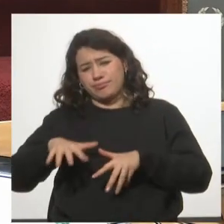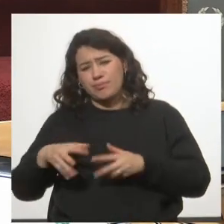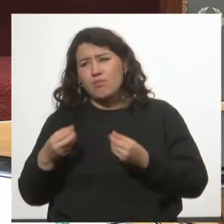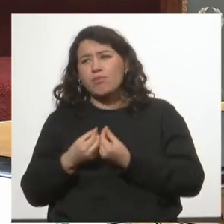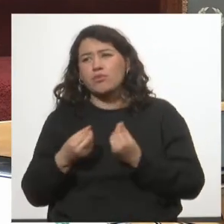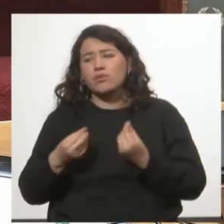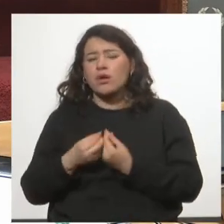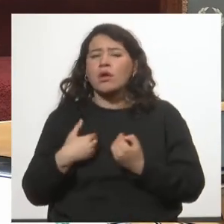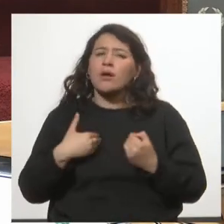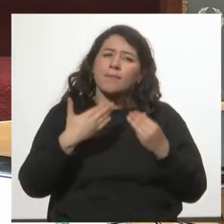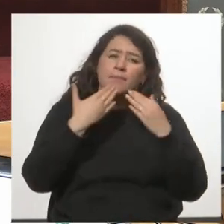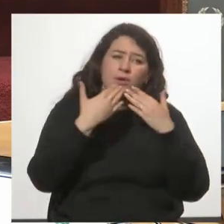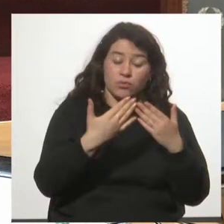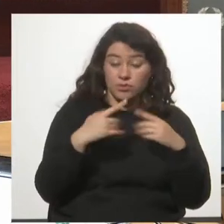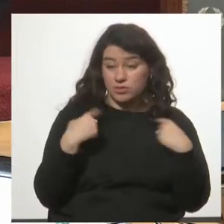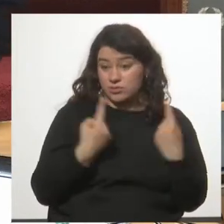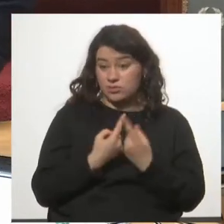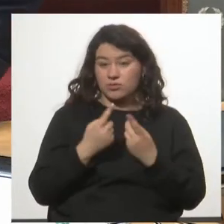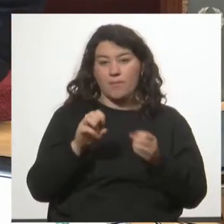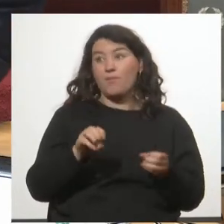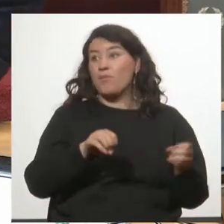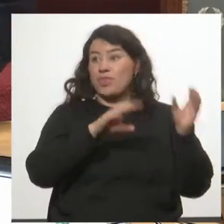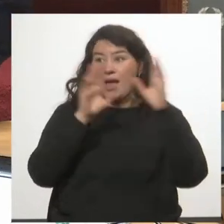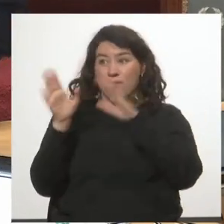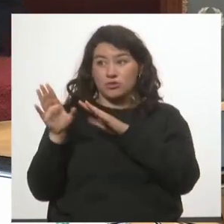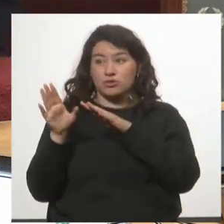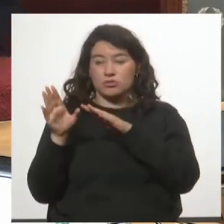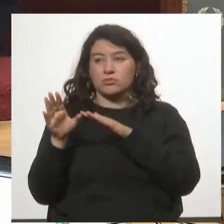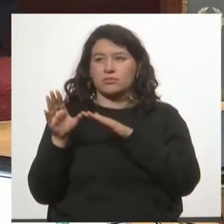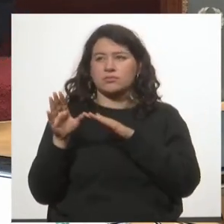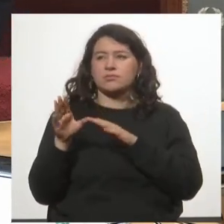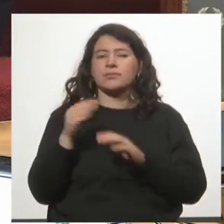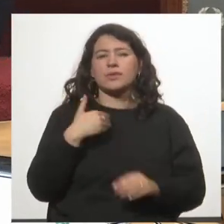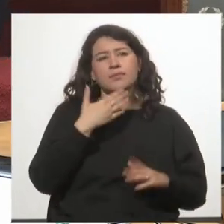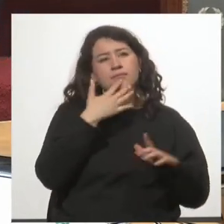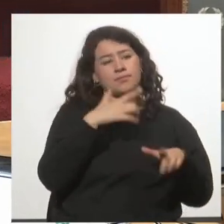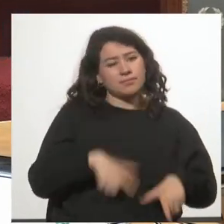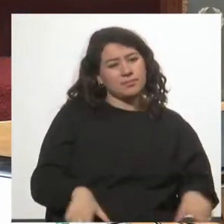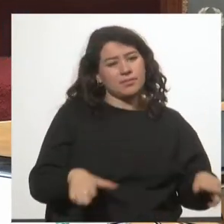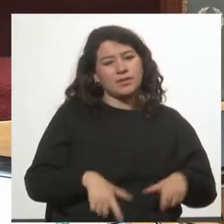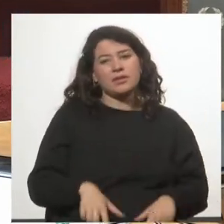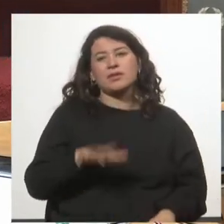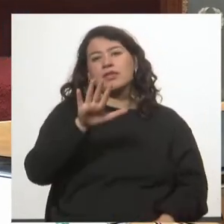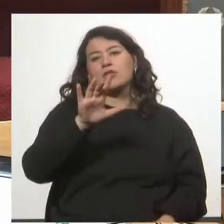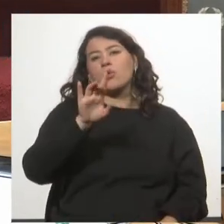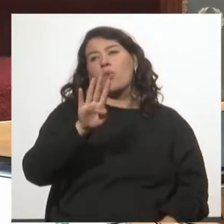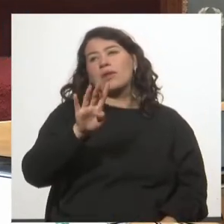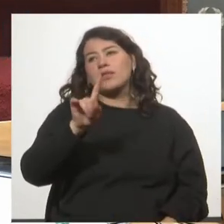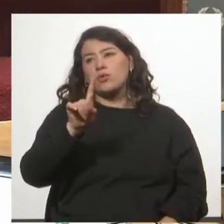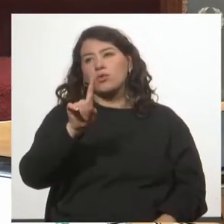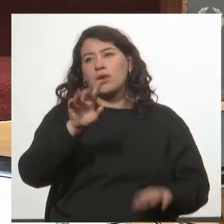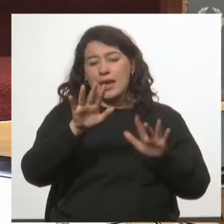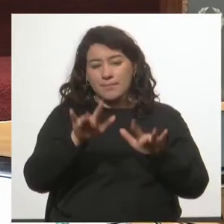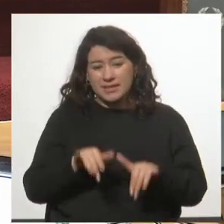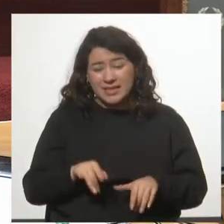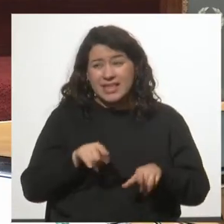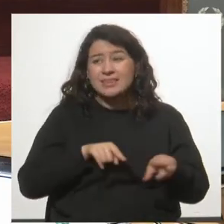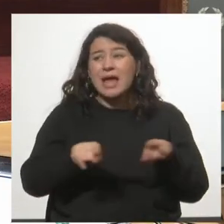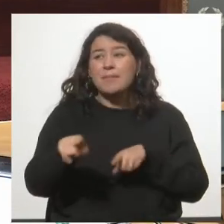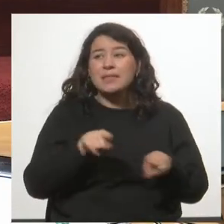y cuando pregunto cuando nos teníamos que hacer la mudanza le digo al señor ministro mil 541 expedientes tramitados